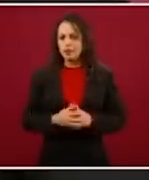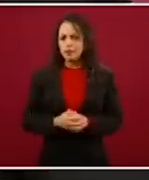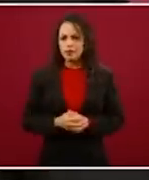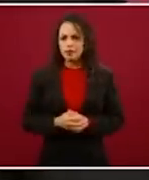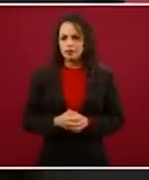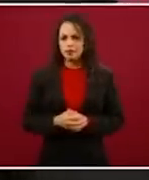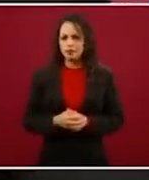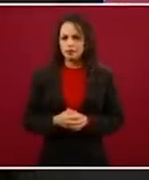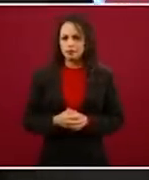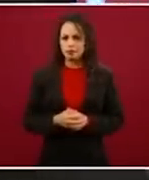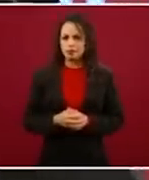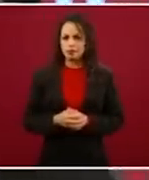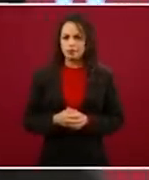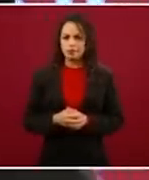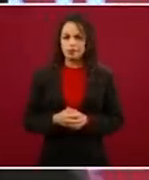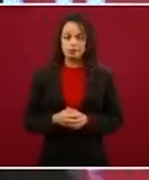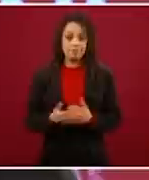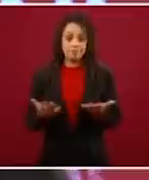además hasta